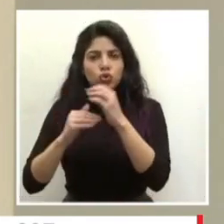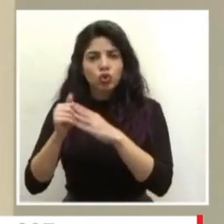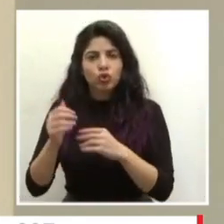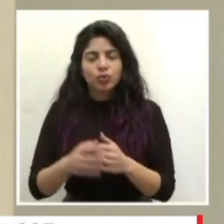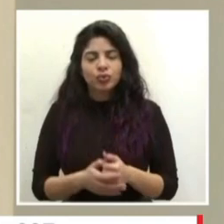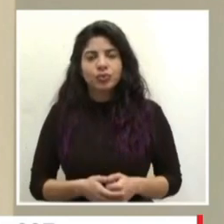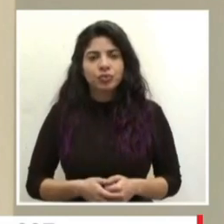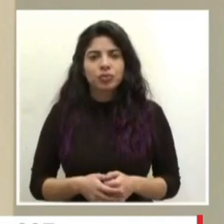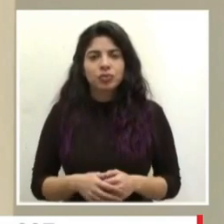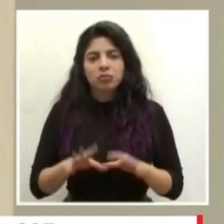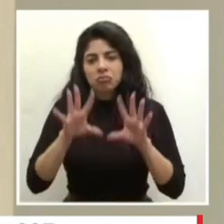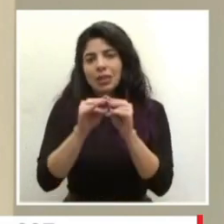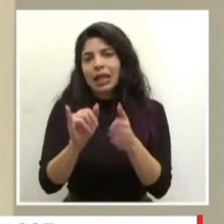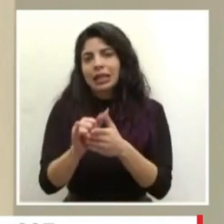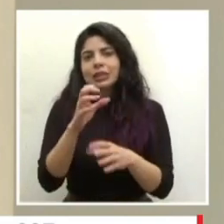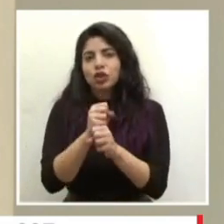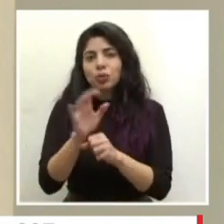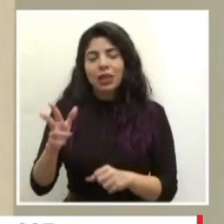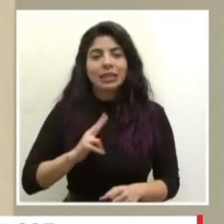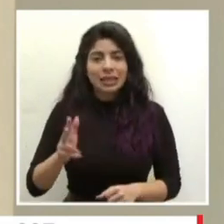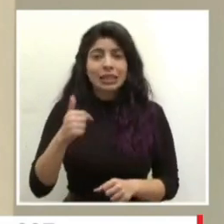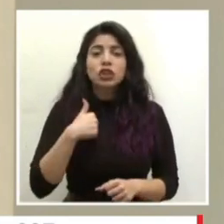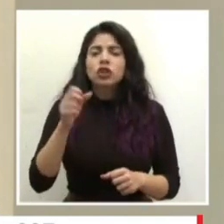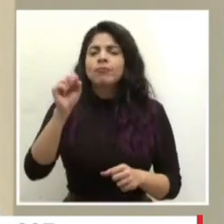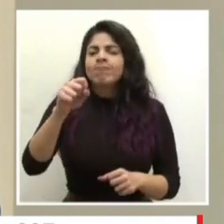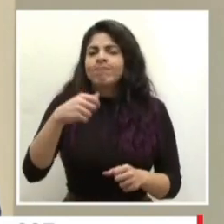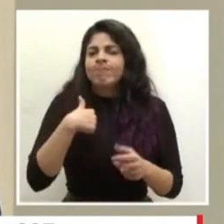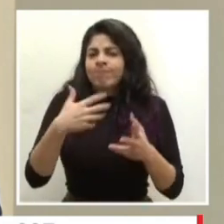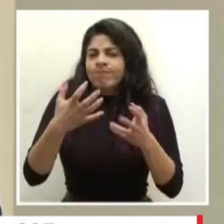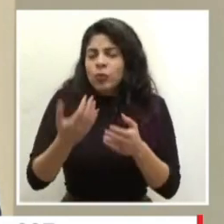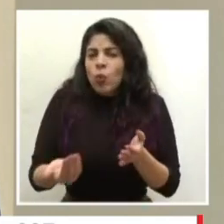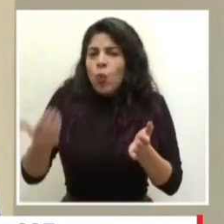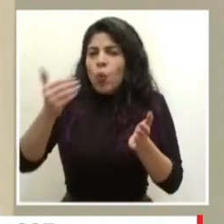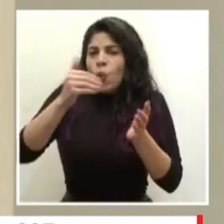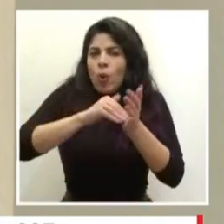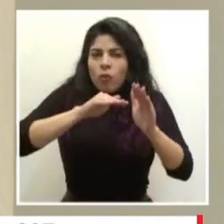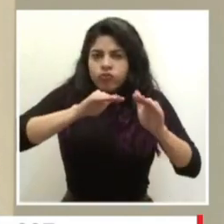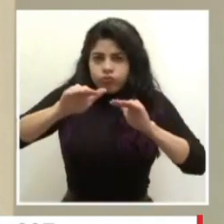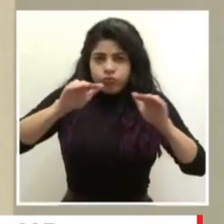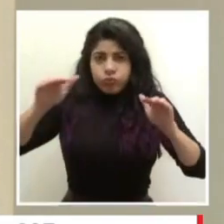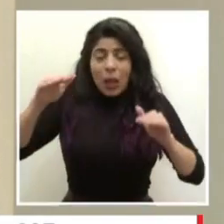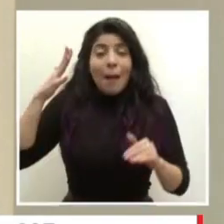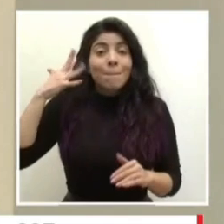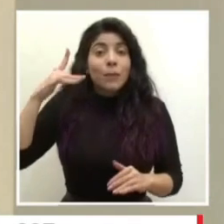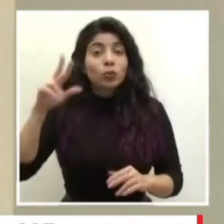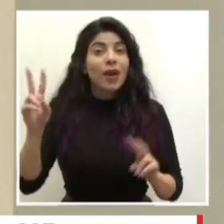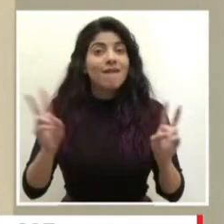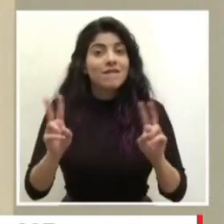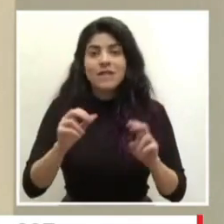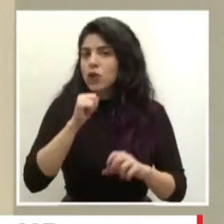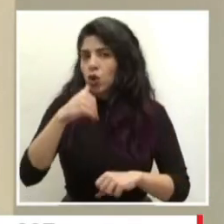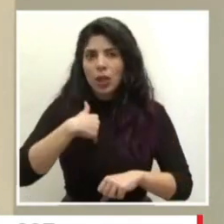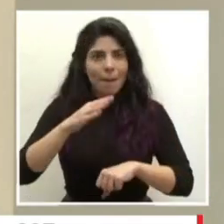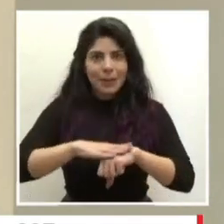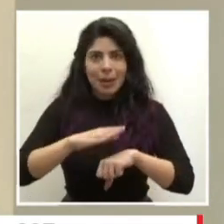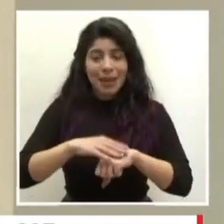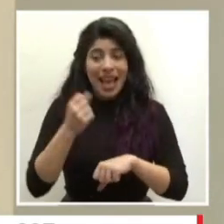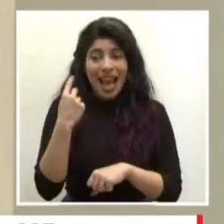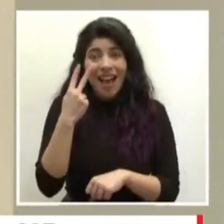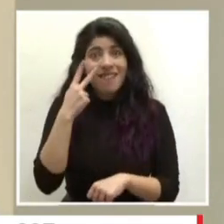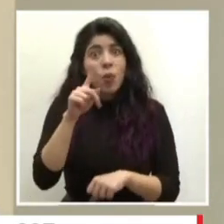Y eso es más que todo el resumen en los chiles. Yo sí quiero volver a hacer el llamado de que la música en vivo no está permitida. Acabo de ver